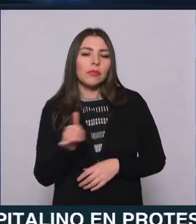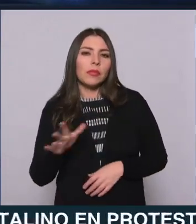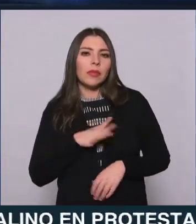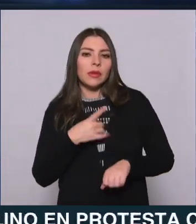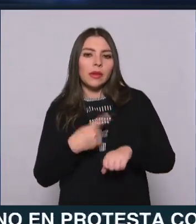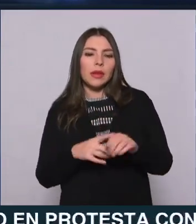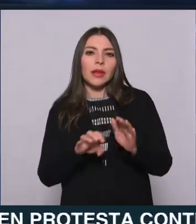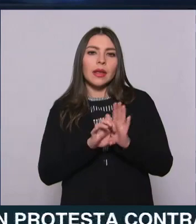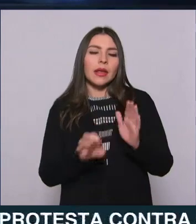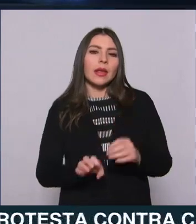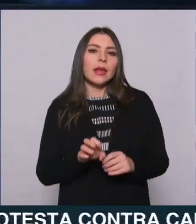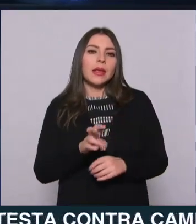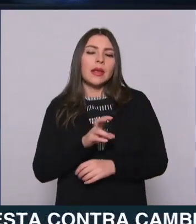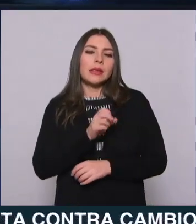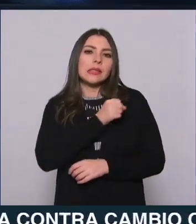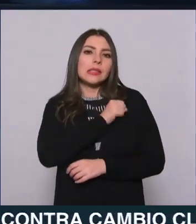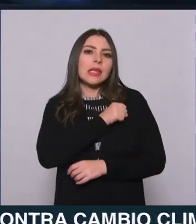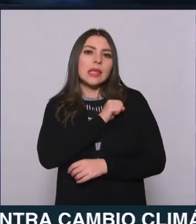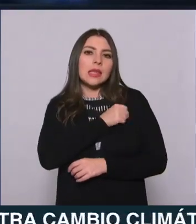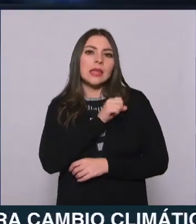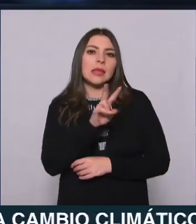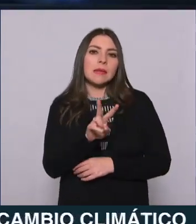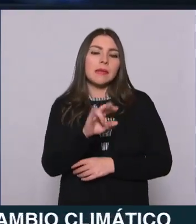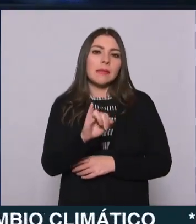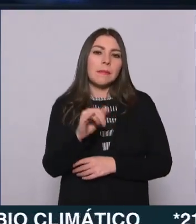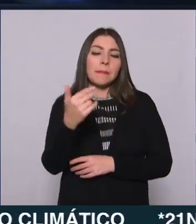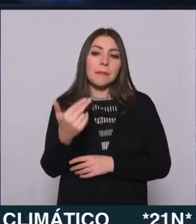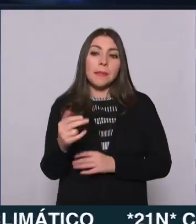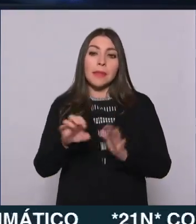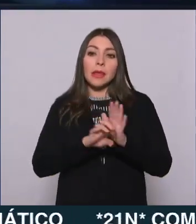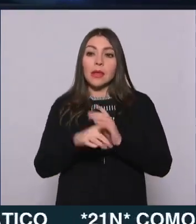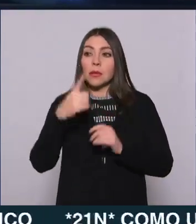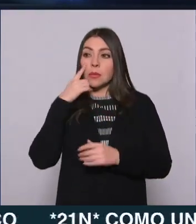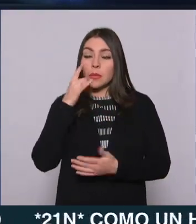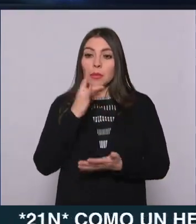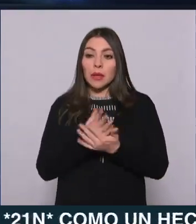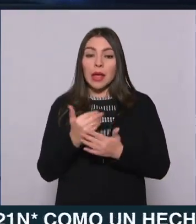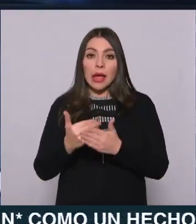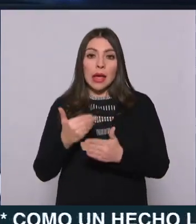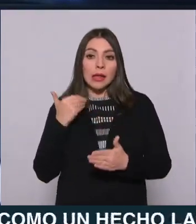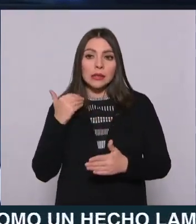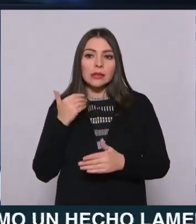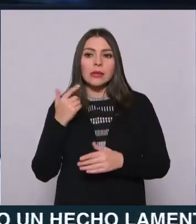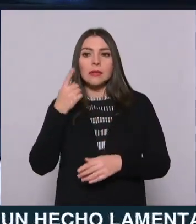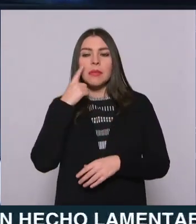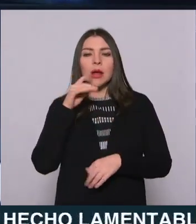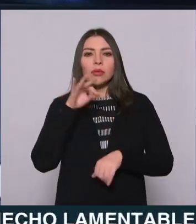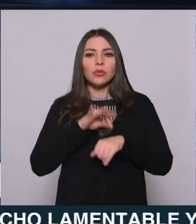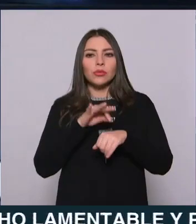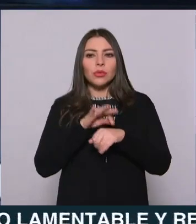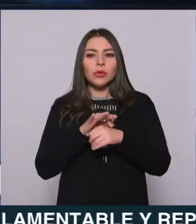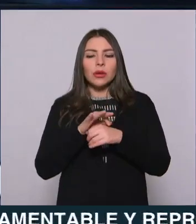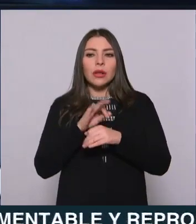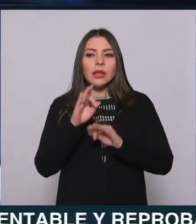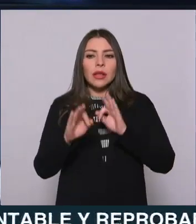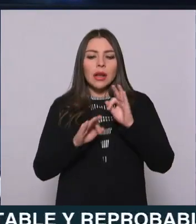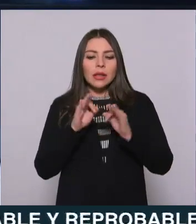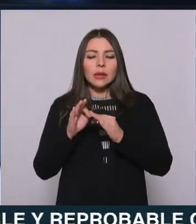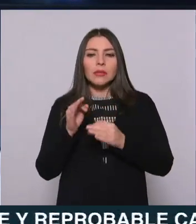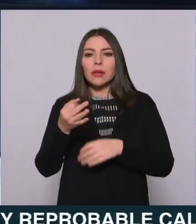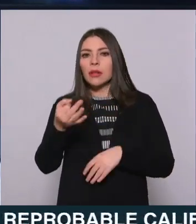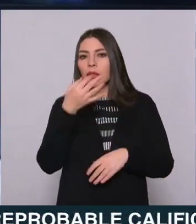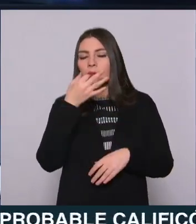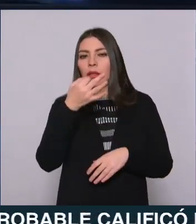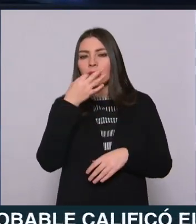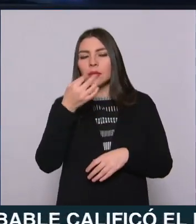el VIH, en donde si se detecta en una etapa temprana, pues el tratamiento médico o los retrovirales